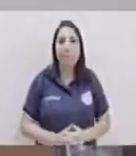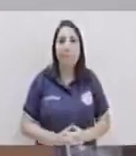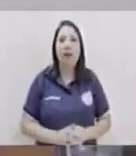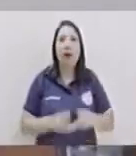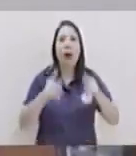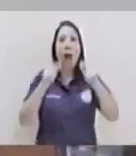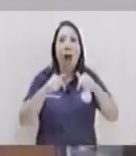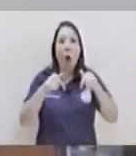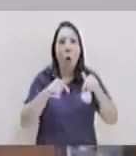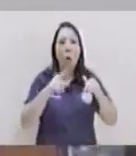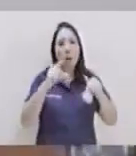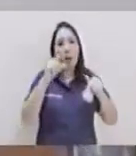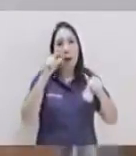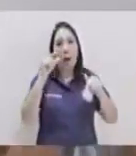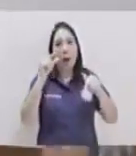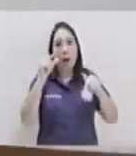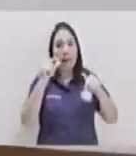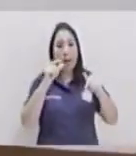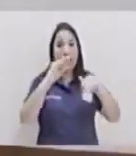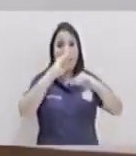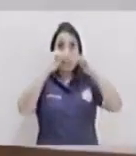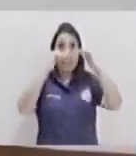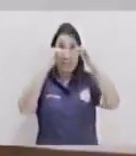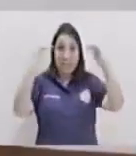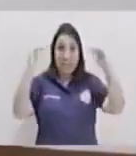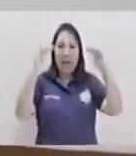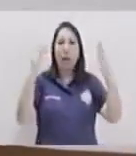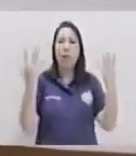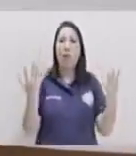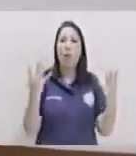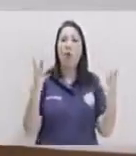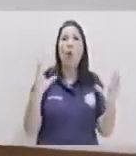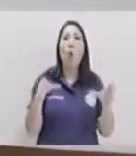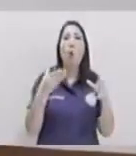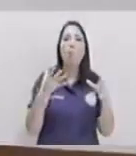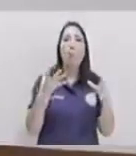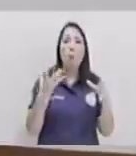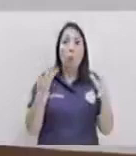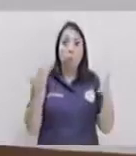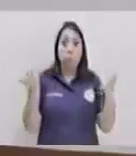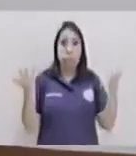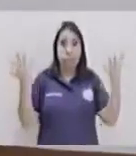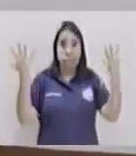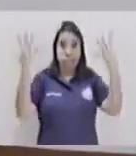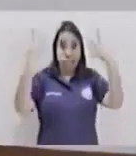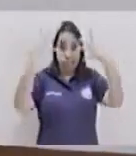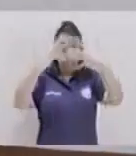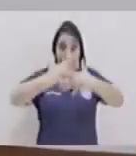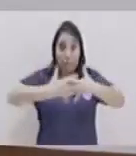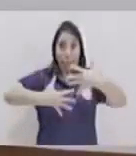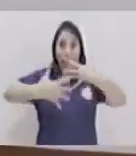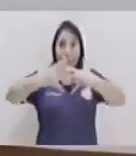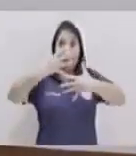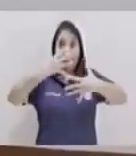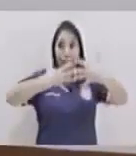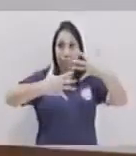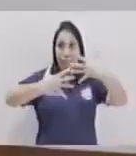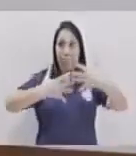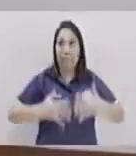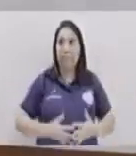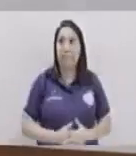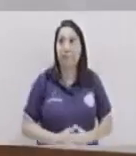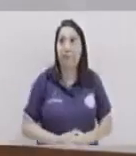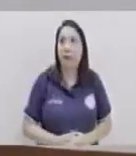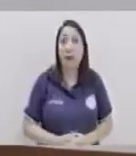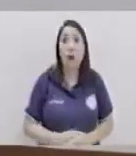Ahora, viene el secreto del cielo. Vamos a unificarlo. Entonces vamos a usar nuestros